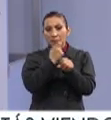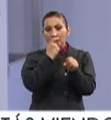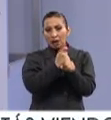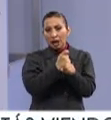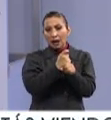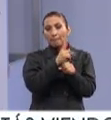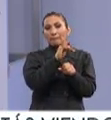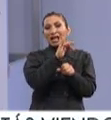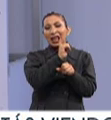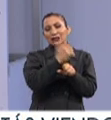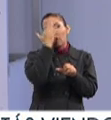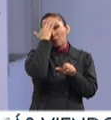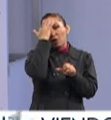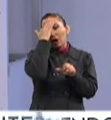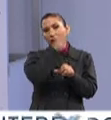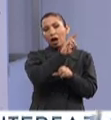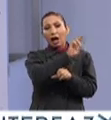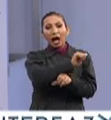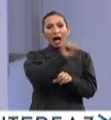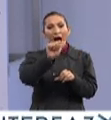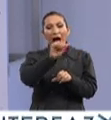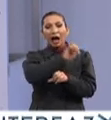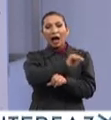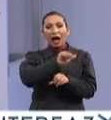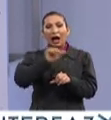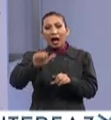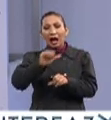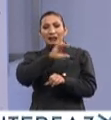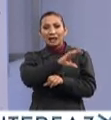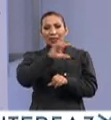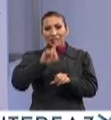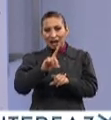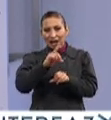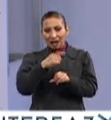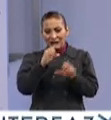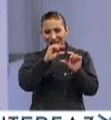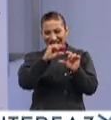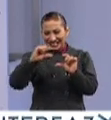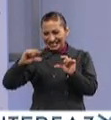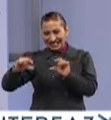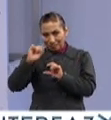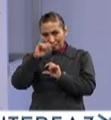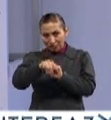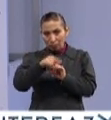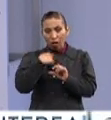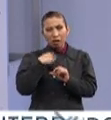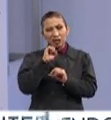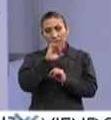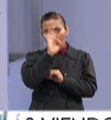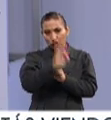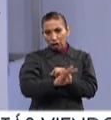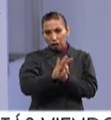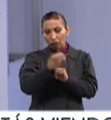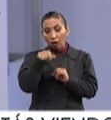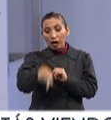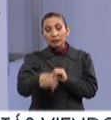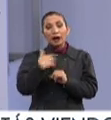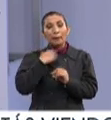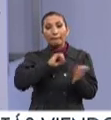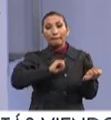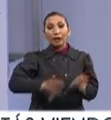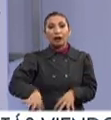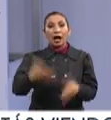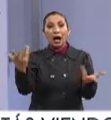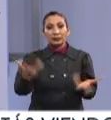primarias, las pilas que conocemos como AA, AAA, C y D, de las cuales en un 60% son las que se